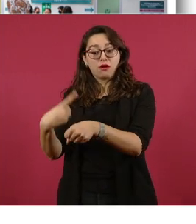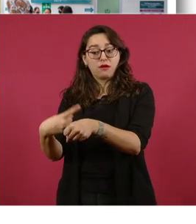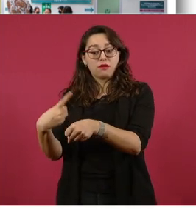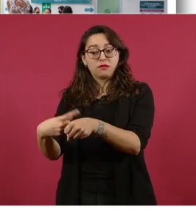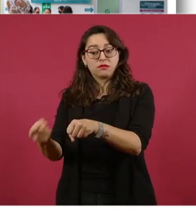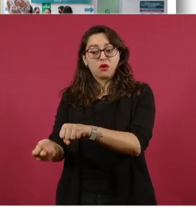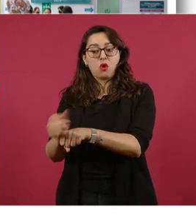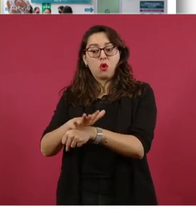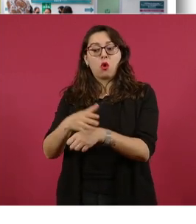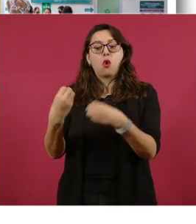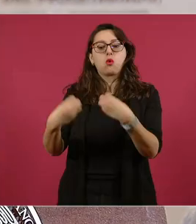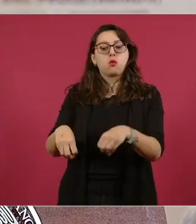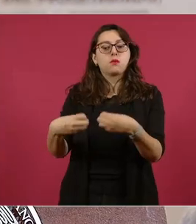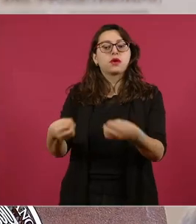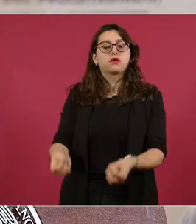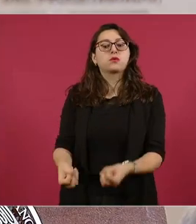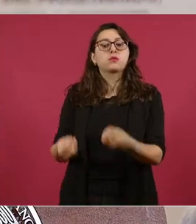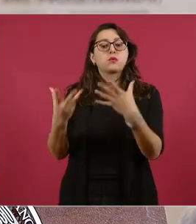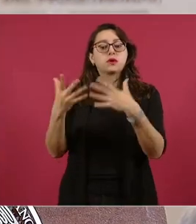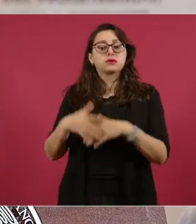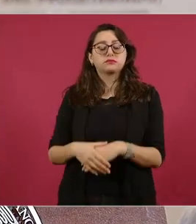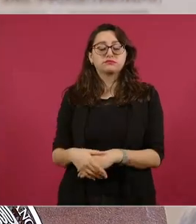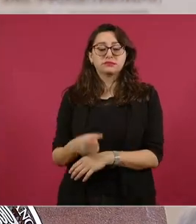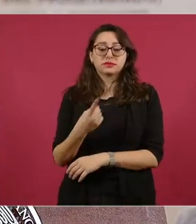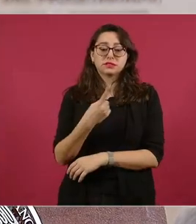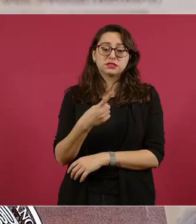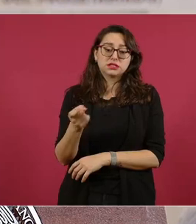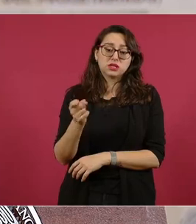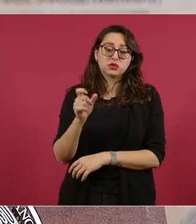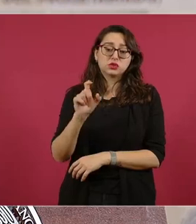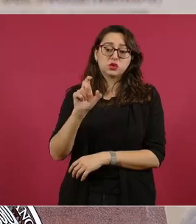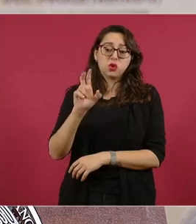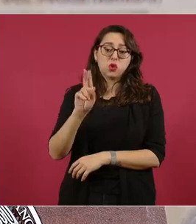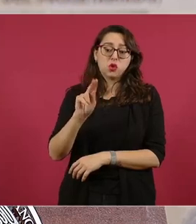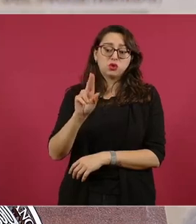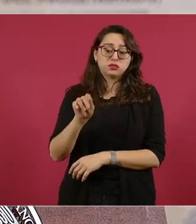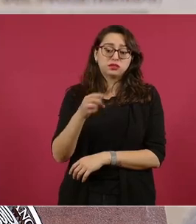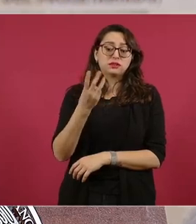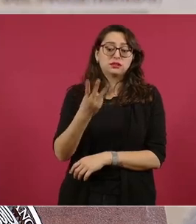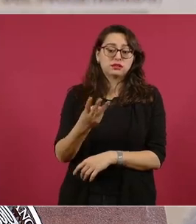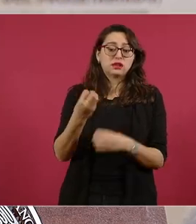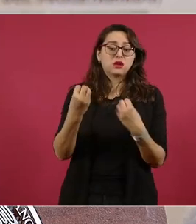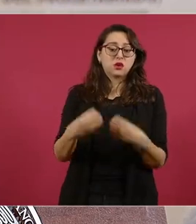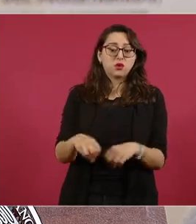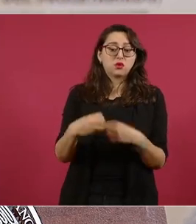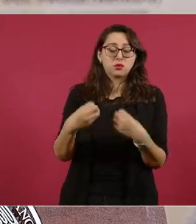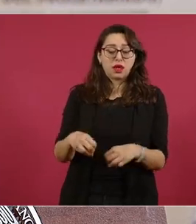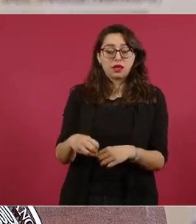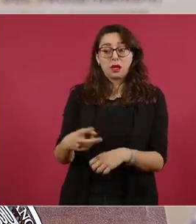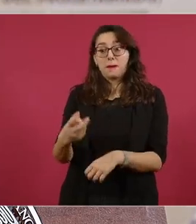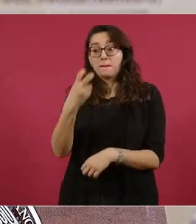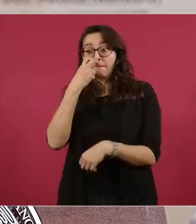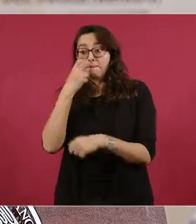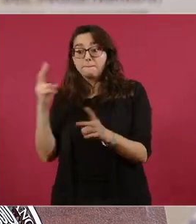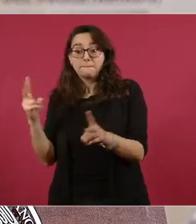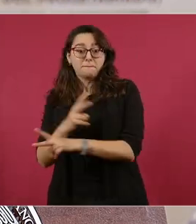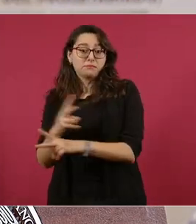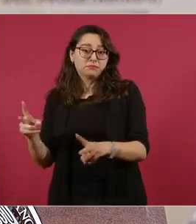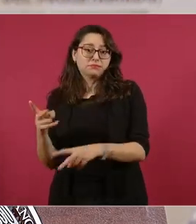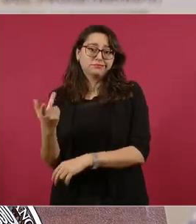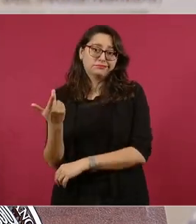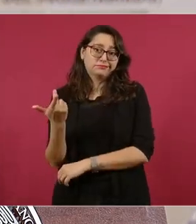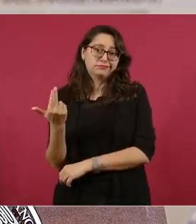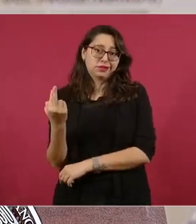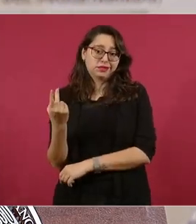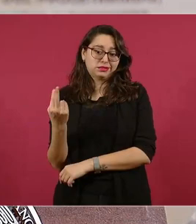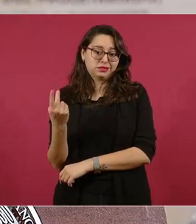solo 183 camas generales y 25 con ventilador estaban ocupadas. Además, la